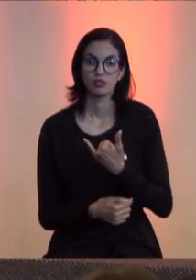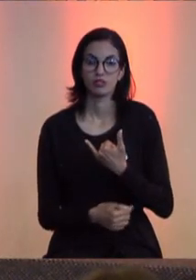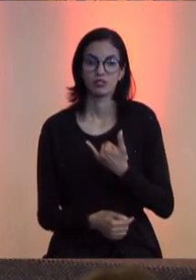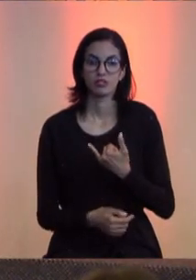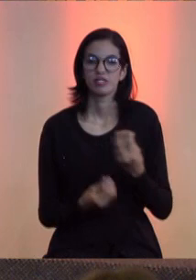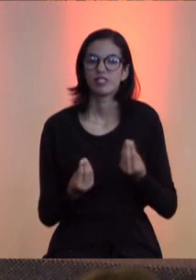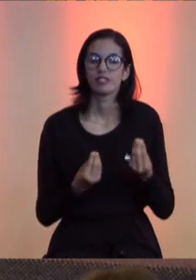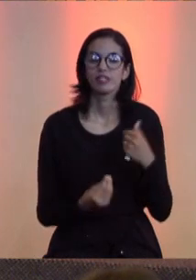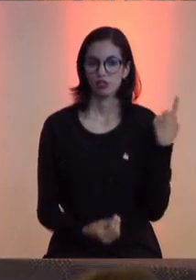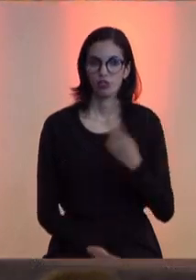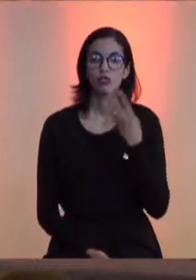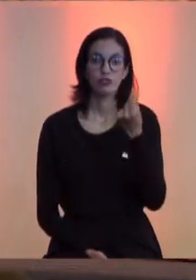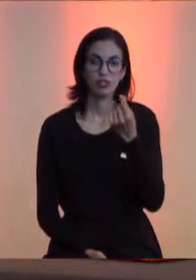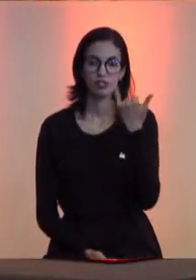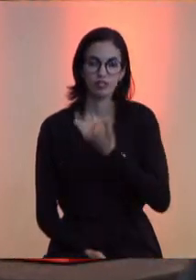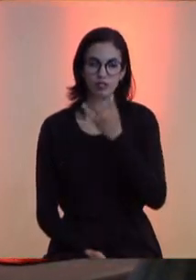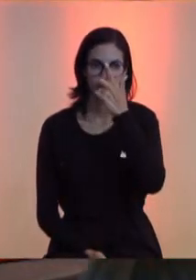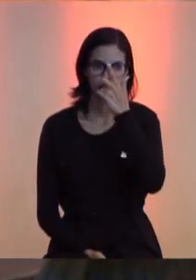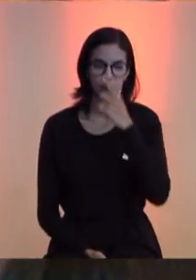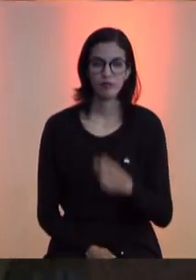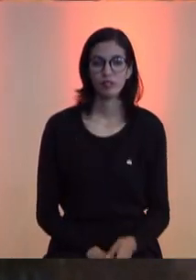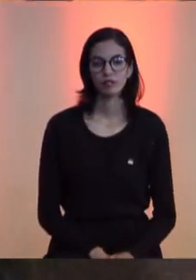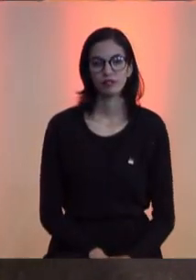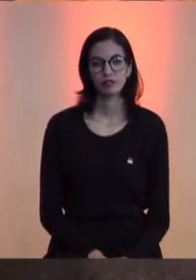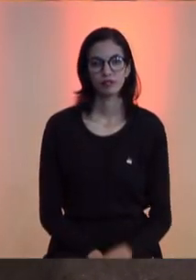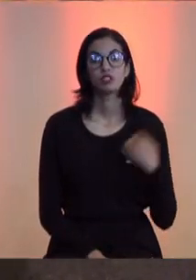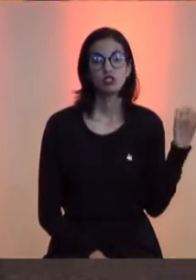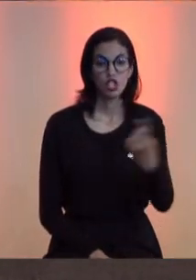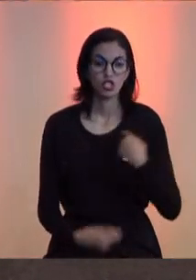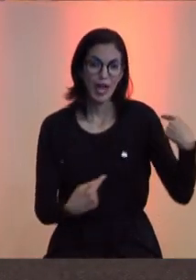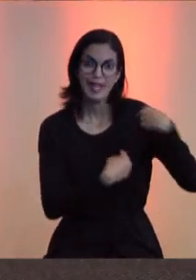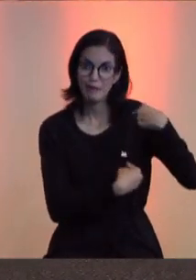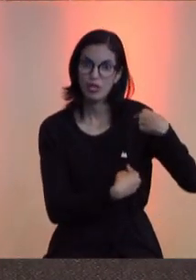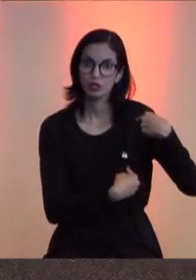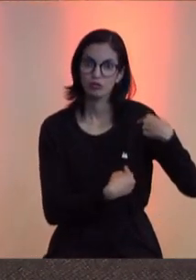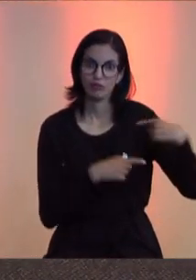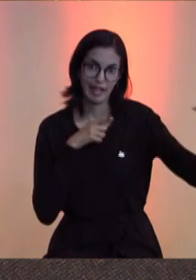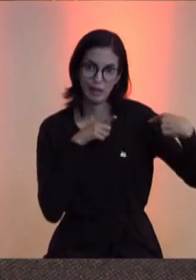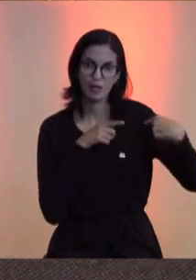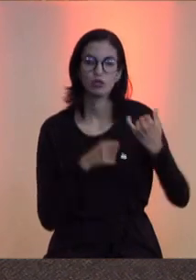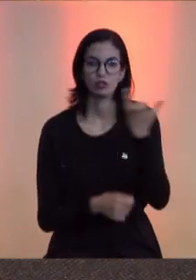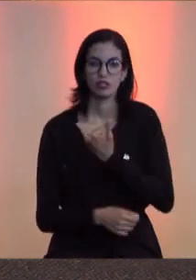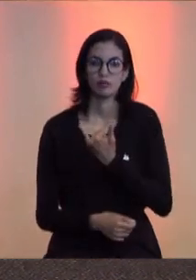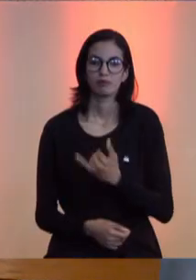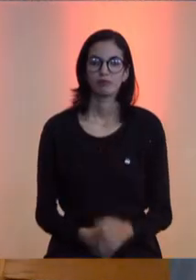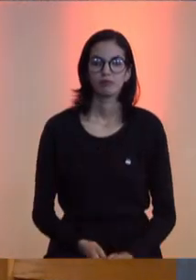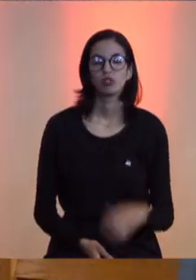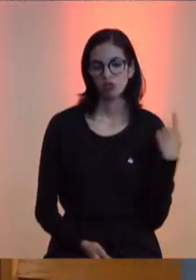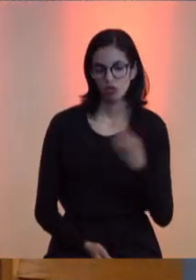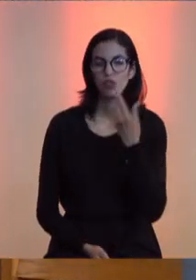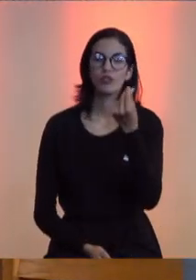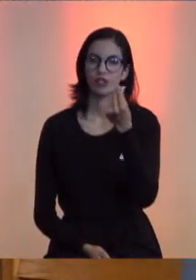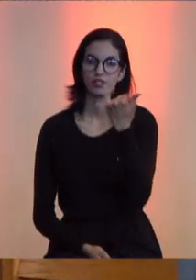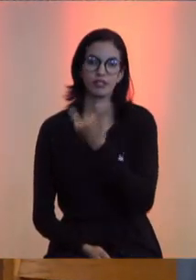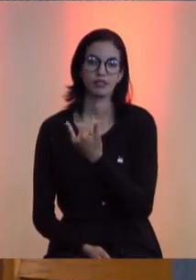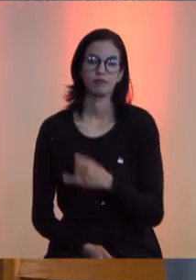Did you hear? ¿Escuchamos eso? If you have enemies, si tenemos enemigos, you have principles. Porque tenemos principios. If you